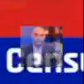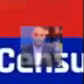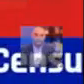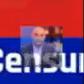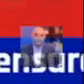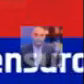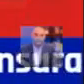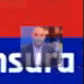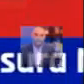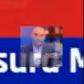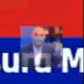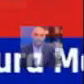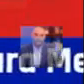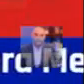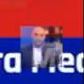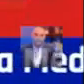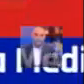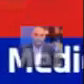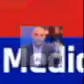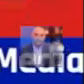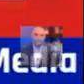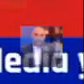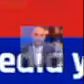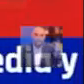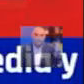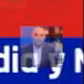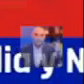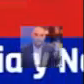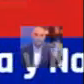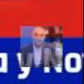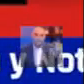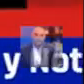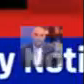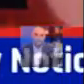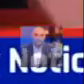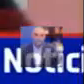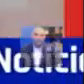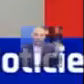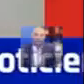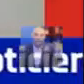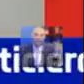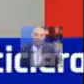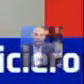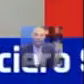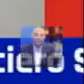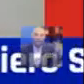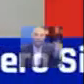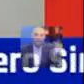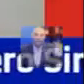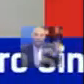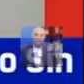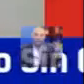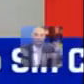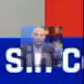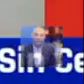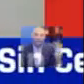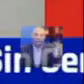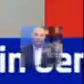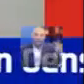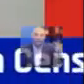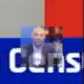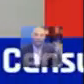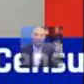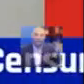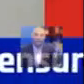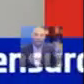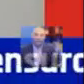querido Vicente, público memorioso de Sin Censura. Dices muy bien y lo dices, pues bueno, con tu visión.